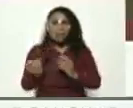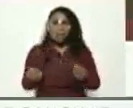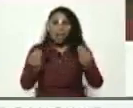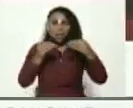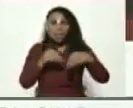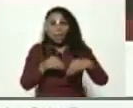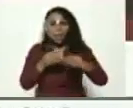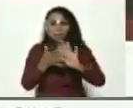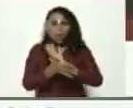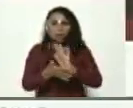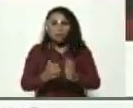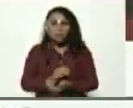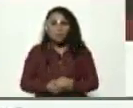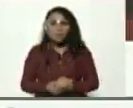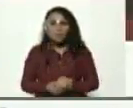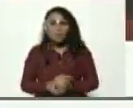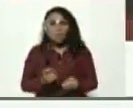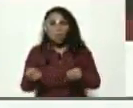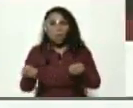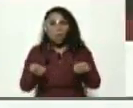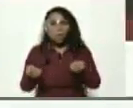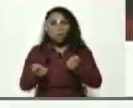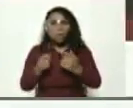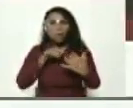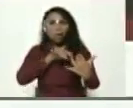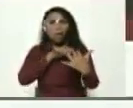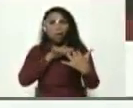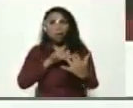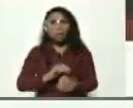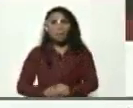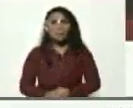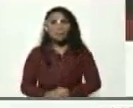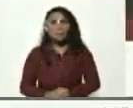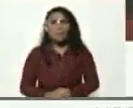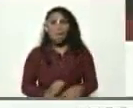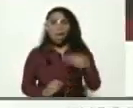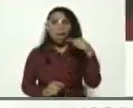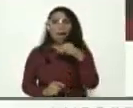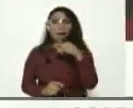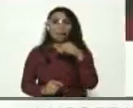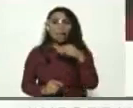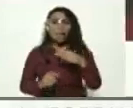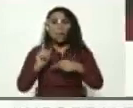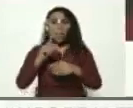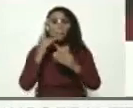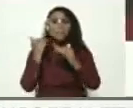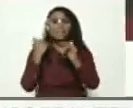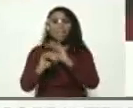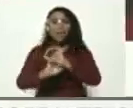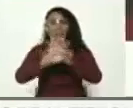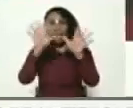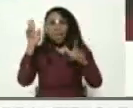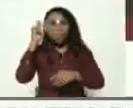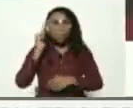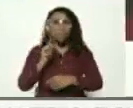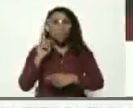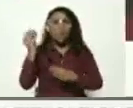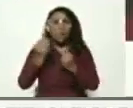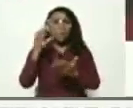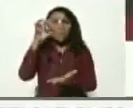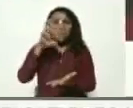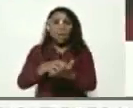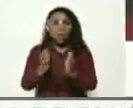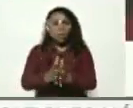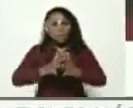armisticio y de regularización de la guerra. Allí había un mensaje muy claro de Bolívar, como estadista, como